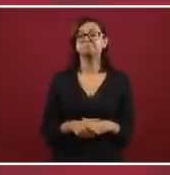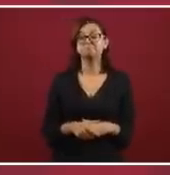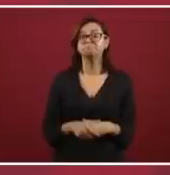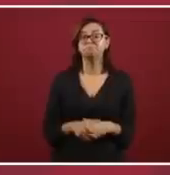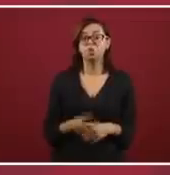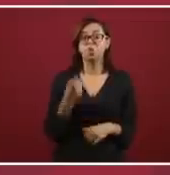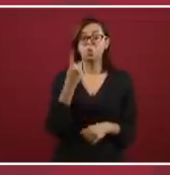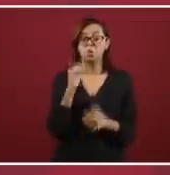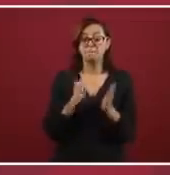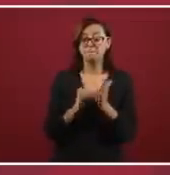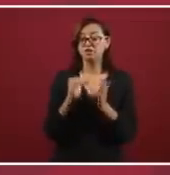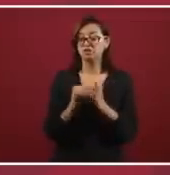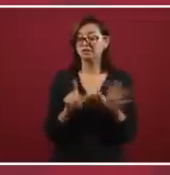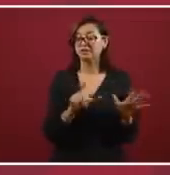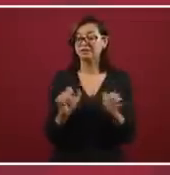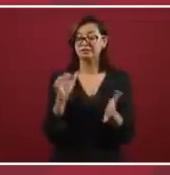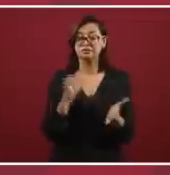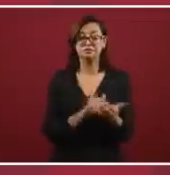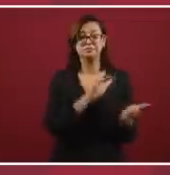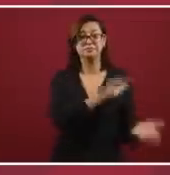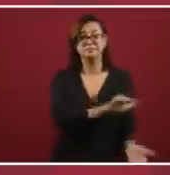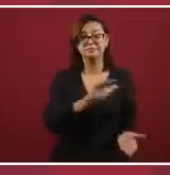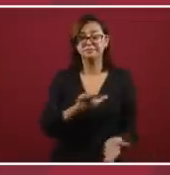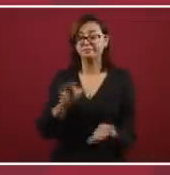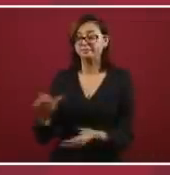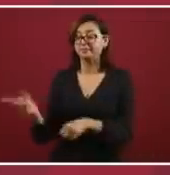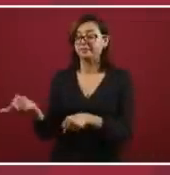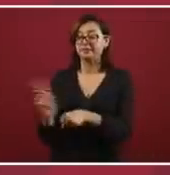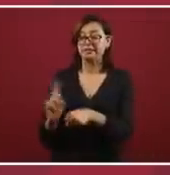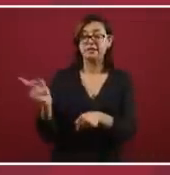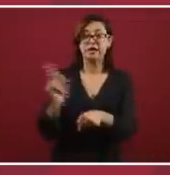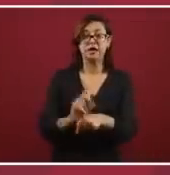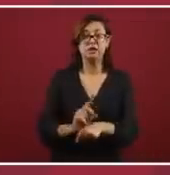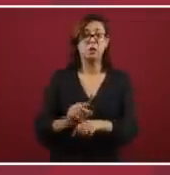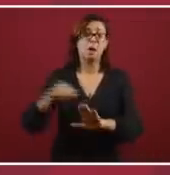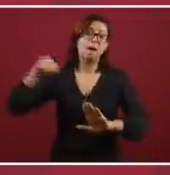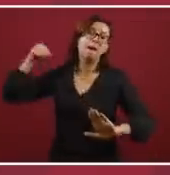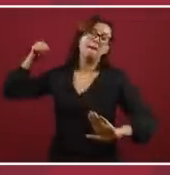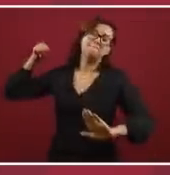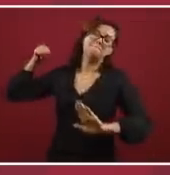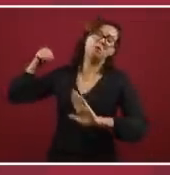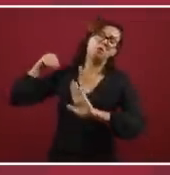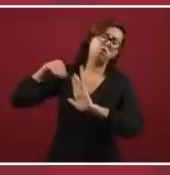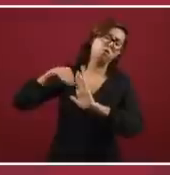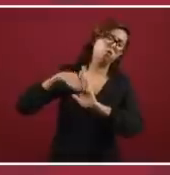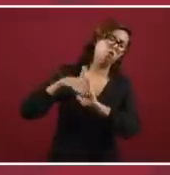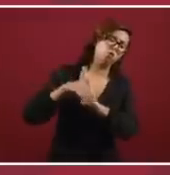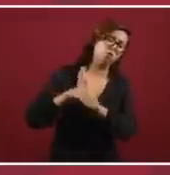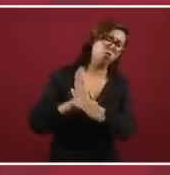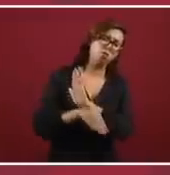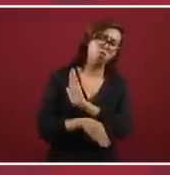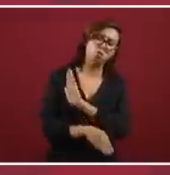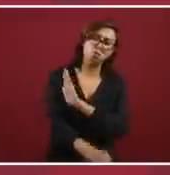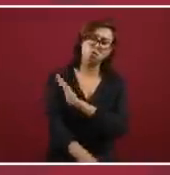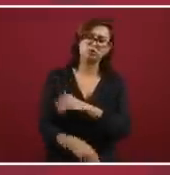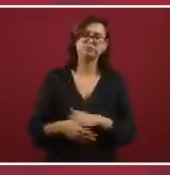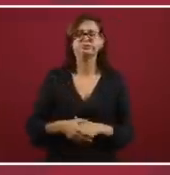1.700.000 barriles diarios. Y en caída libre, en picada.